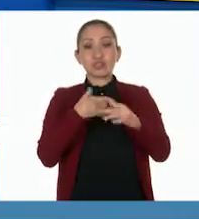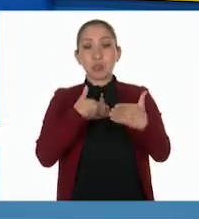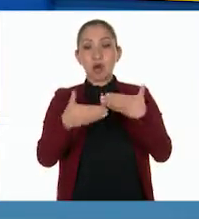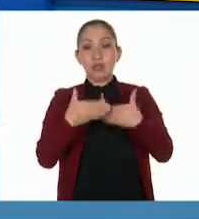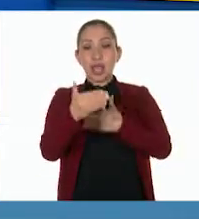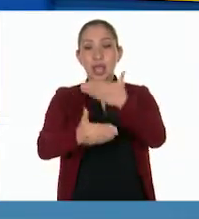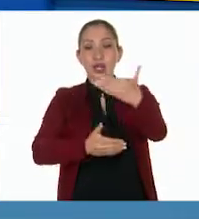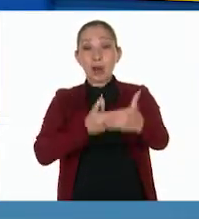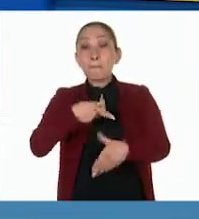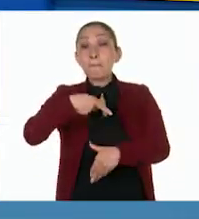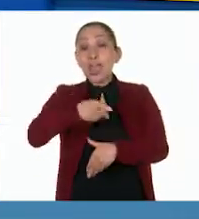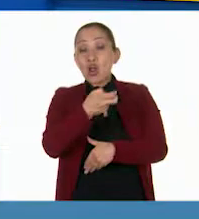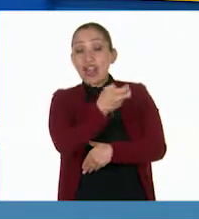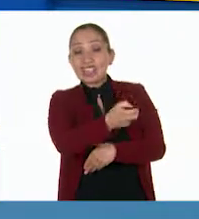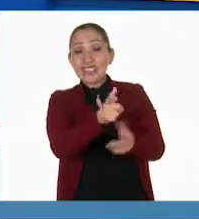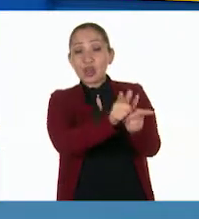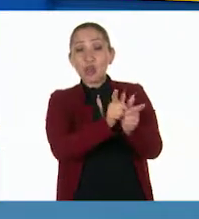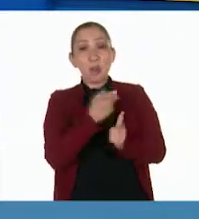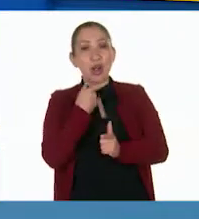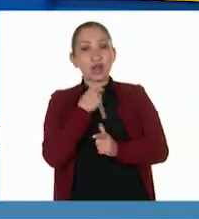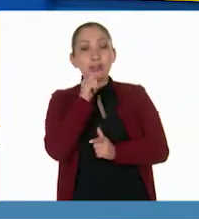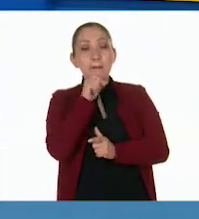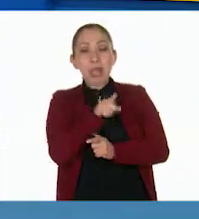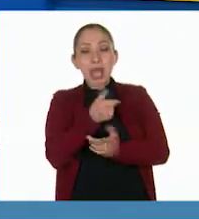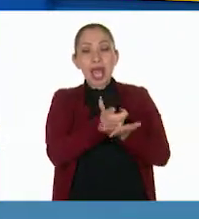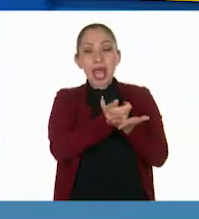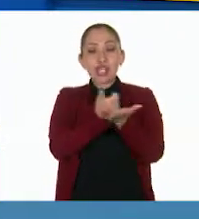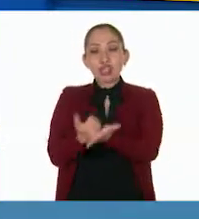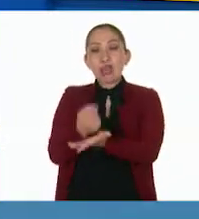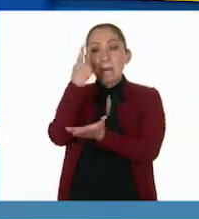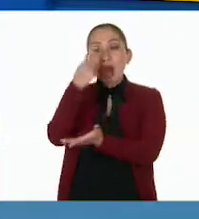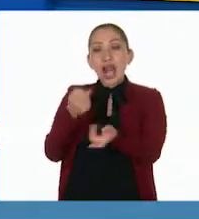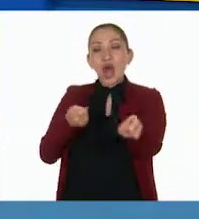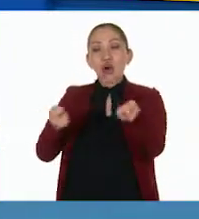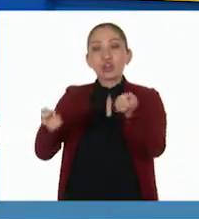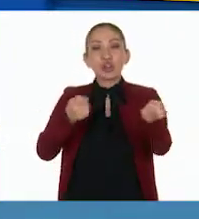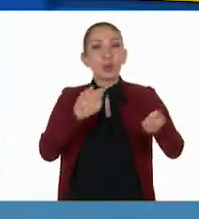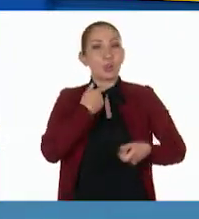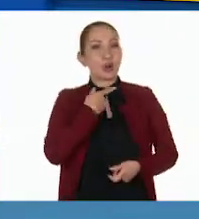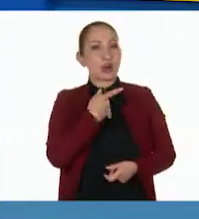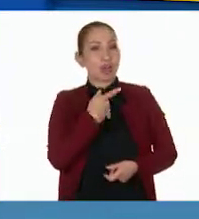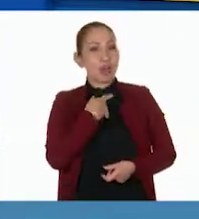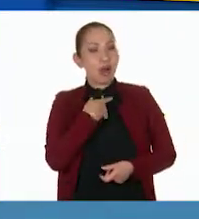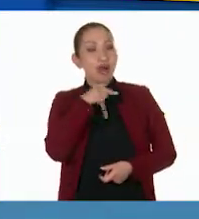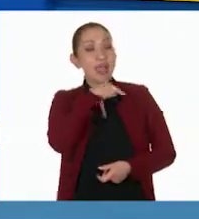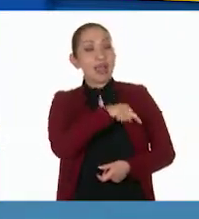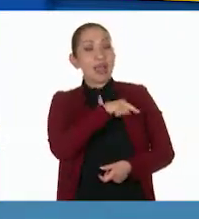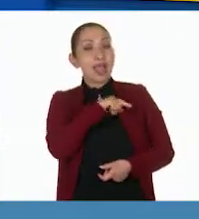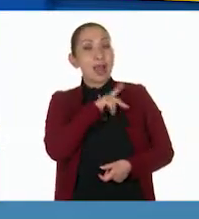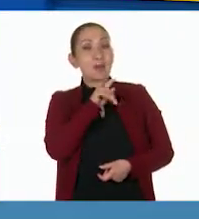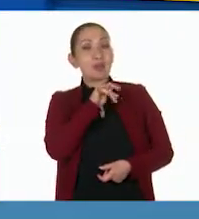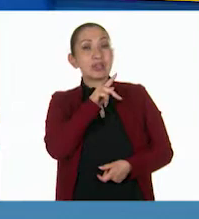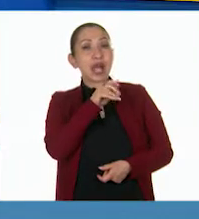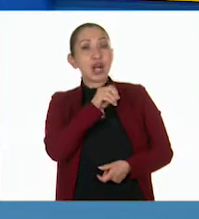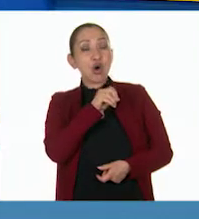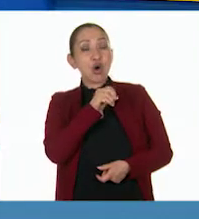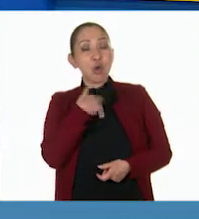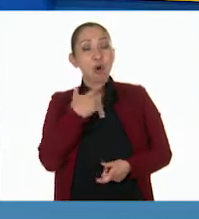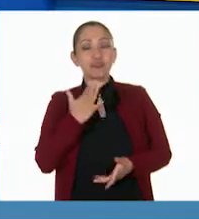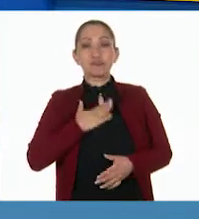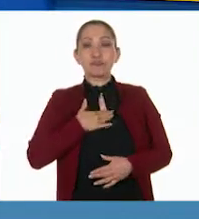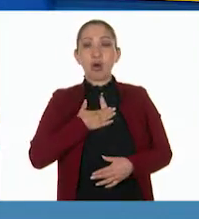embargo, este partido también funcionó como una herramienta de control político que le permitió a Calles consolidar su